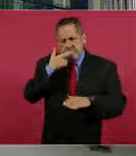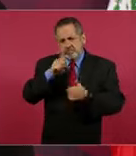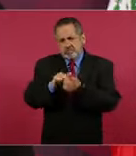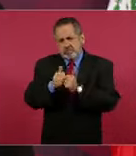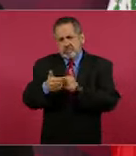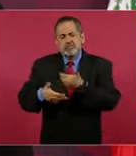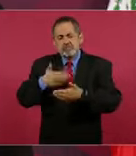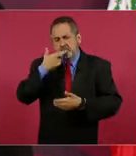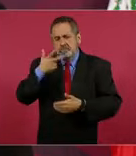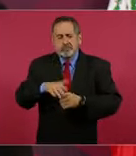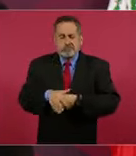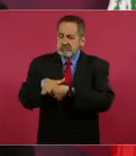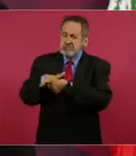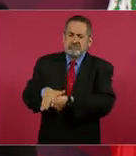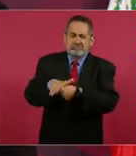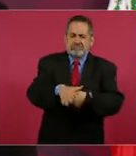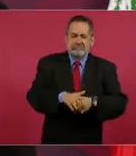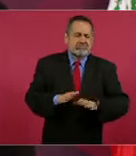y que no haya represión,